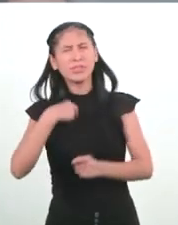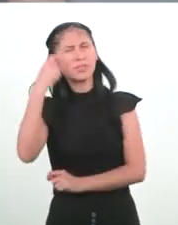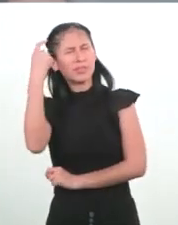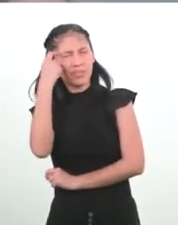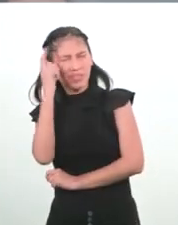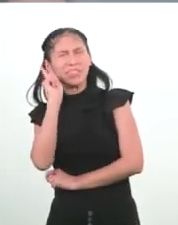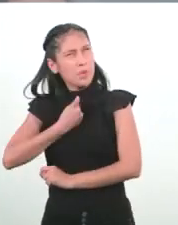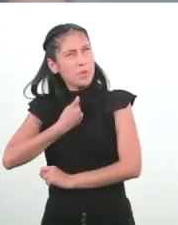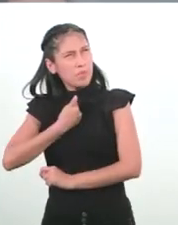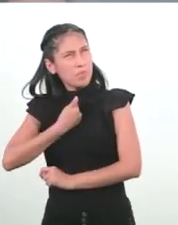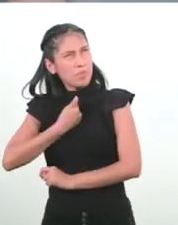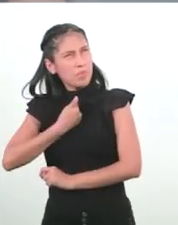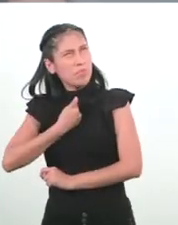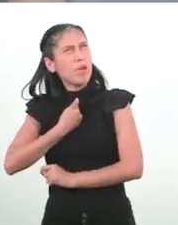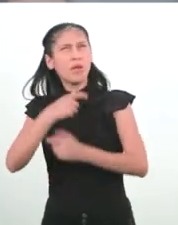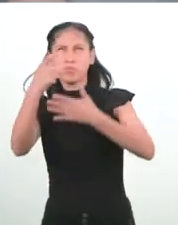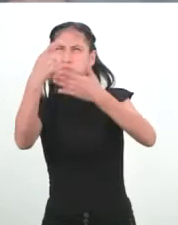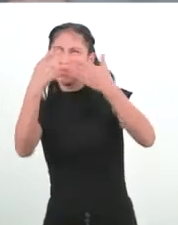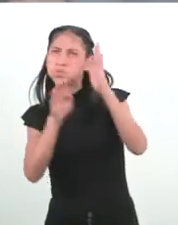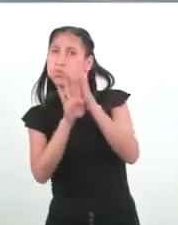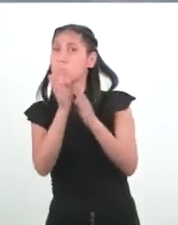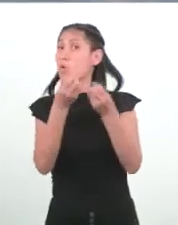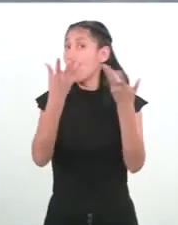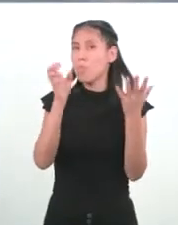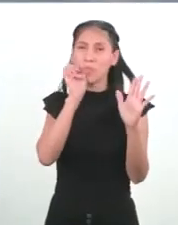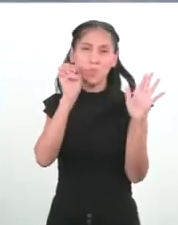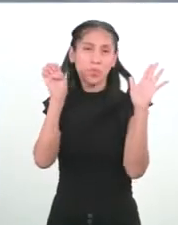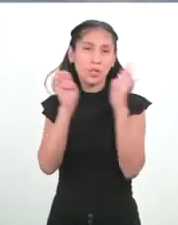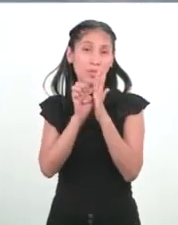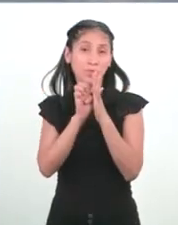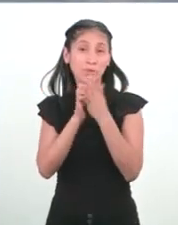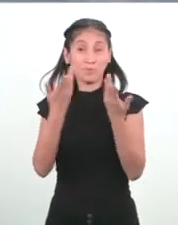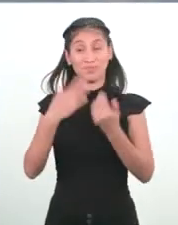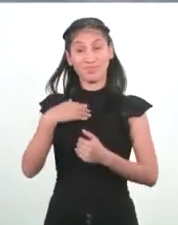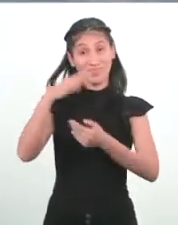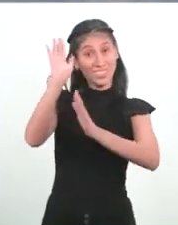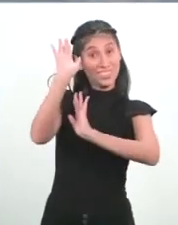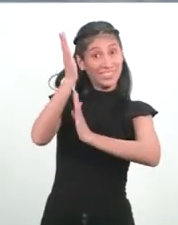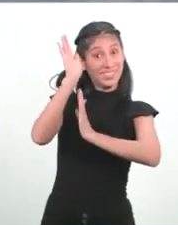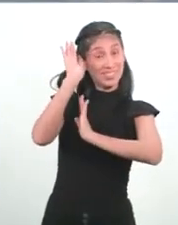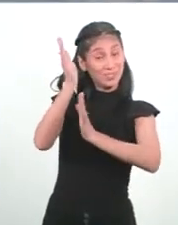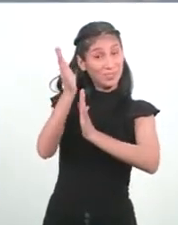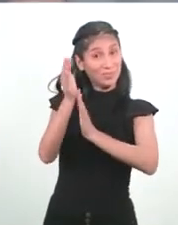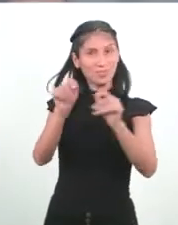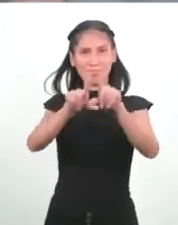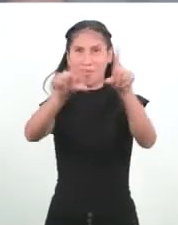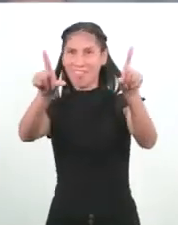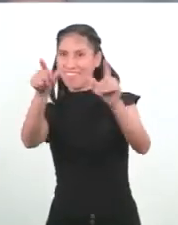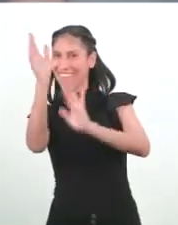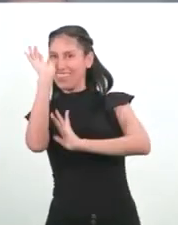por mejorar. Por ejemplo, mi discurso frente a cámaras.